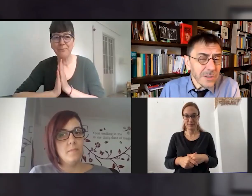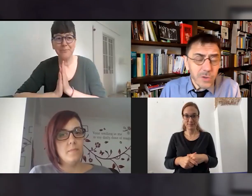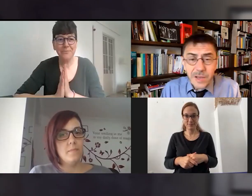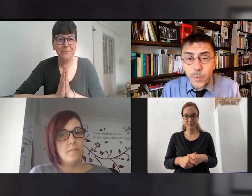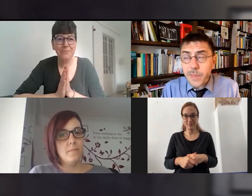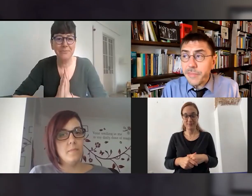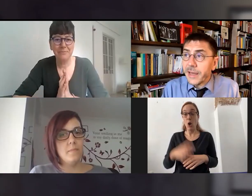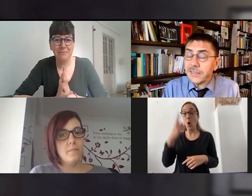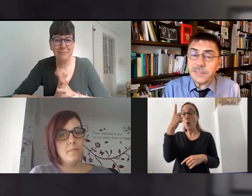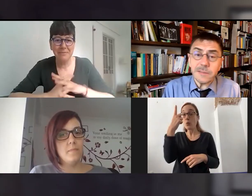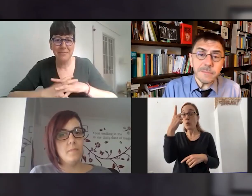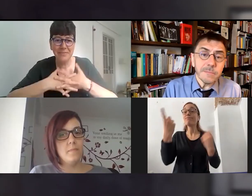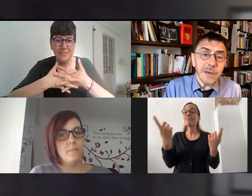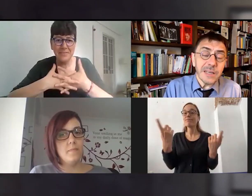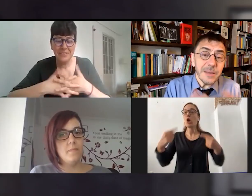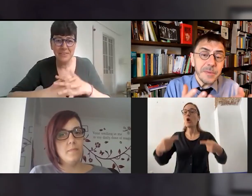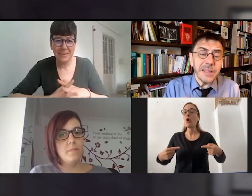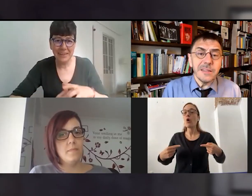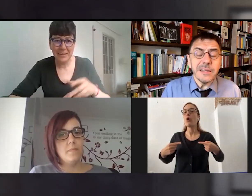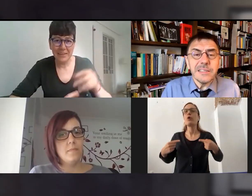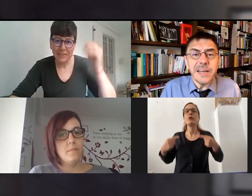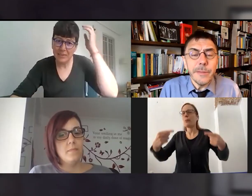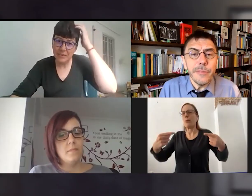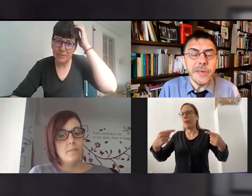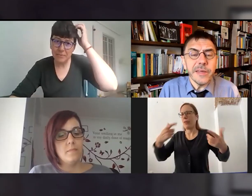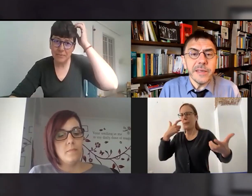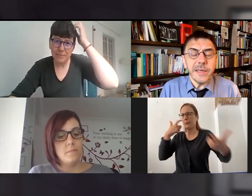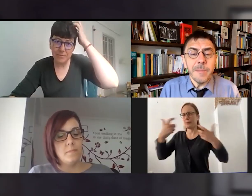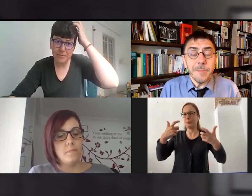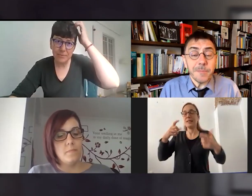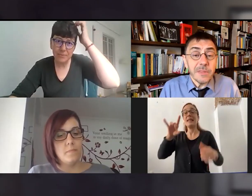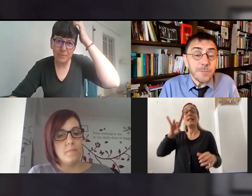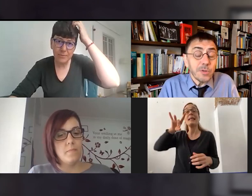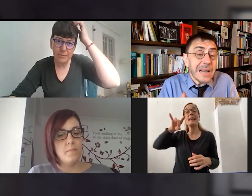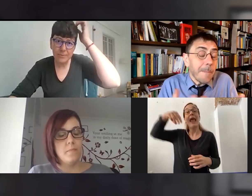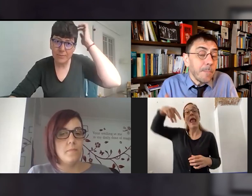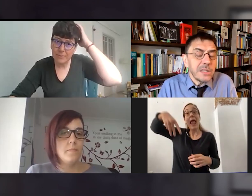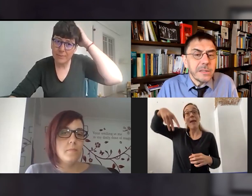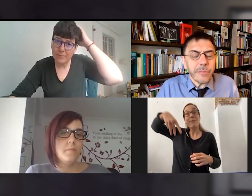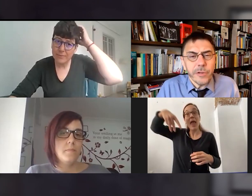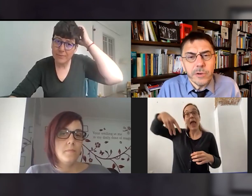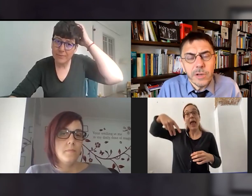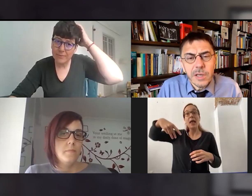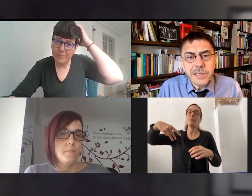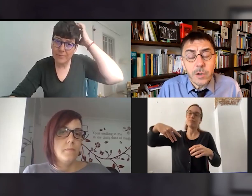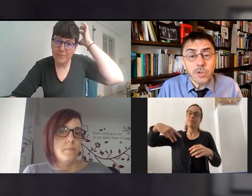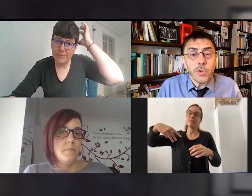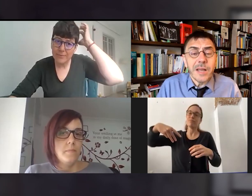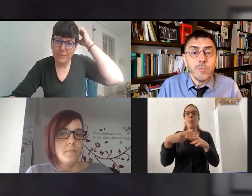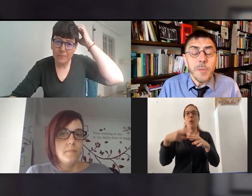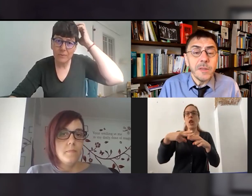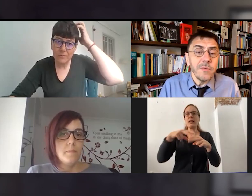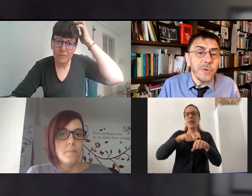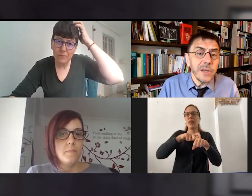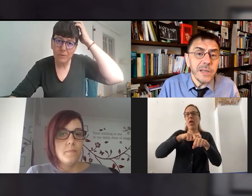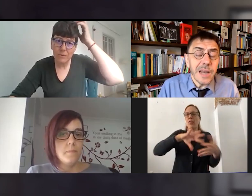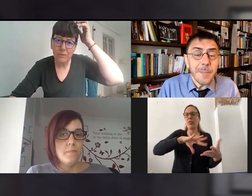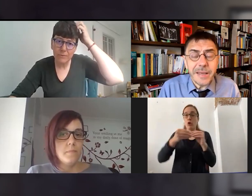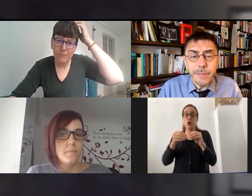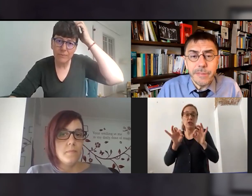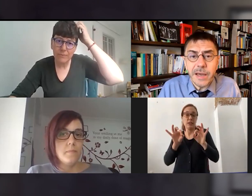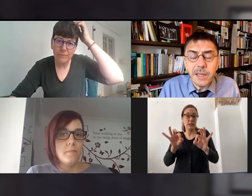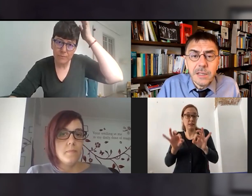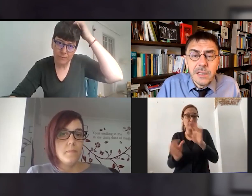Una de las consecuencias más evidentes del 15M, después de la politización que construyó aquel movimiento, fue